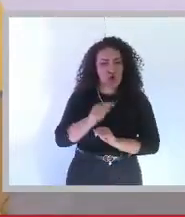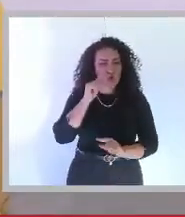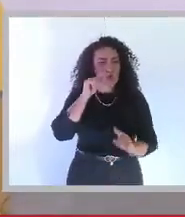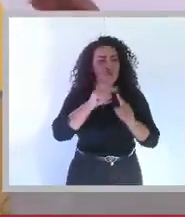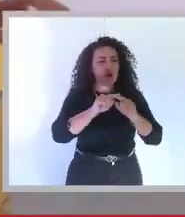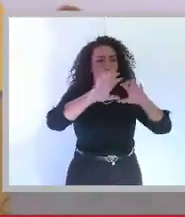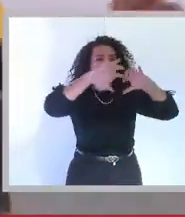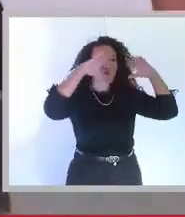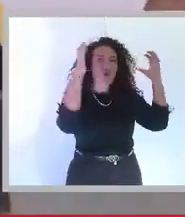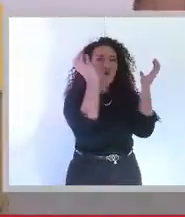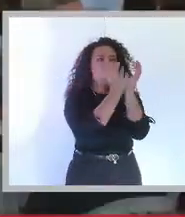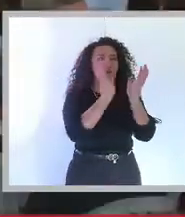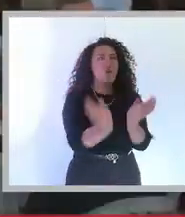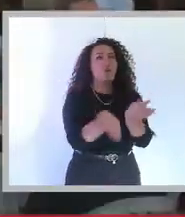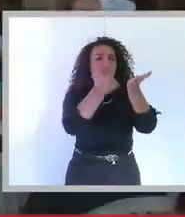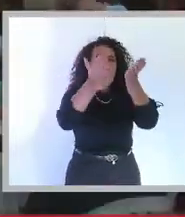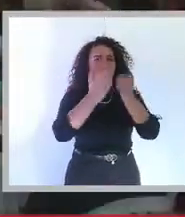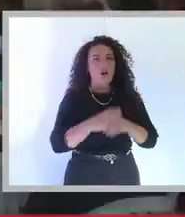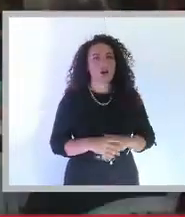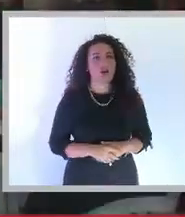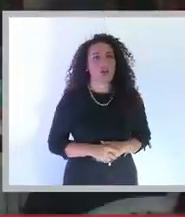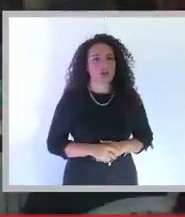mejor.